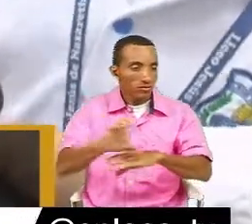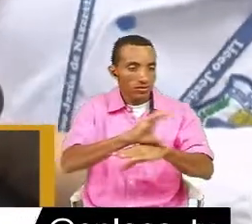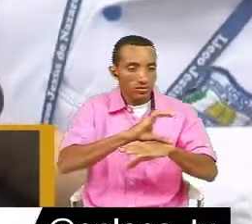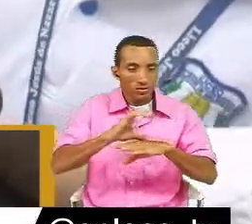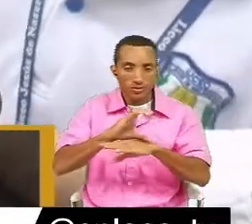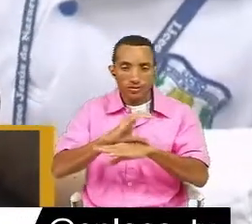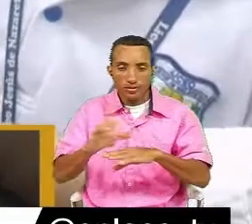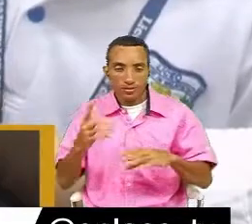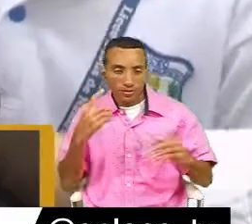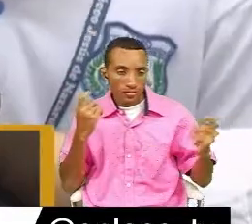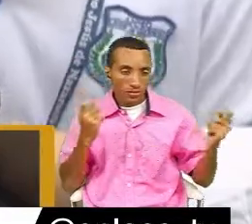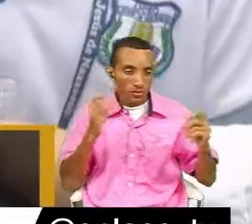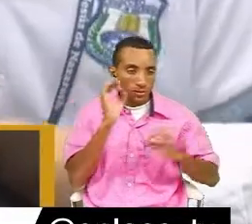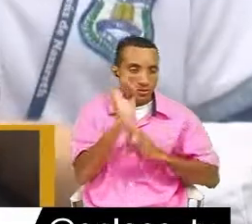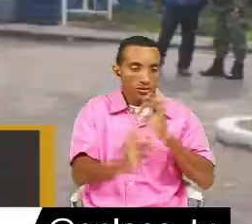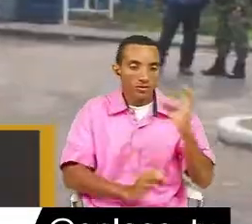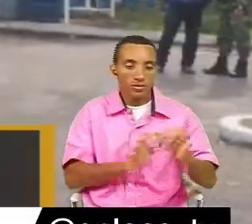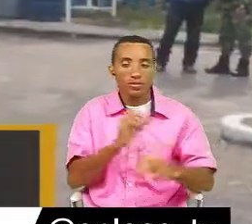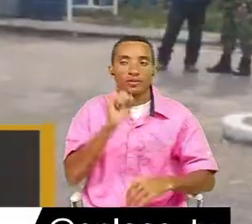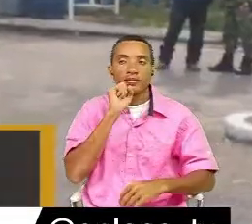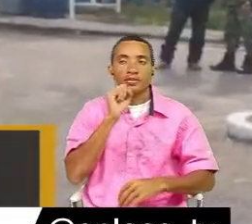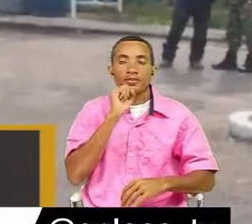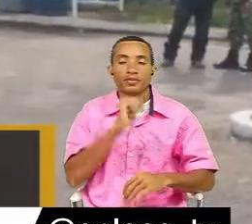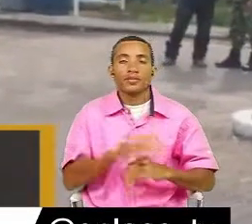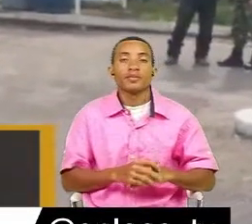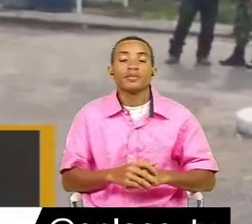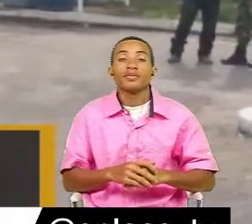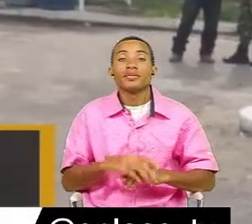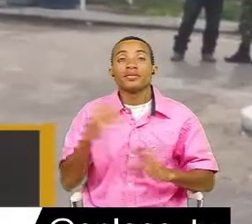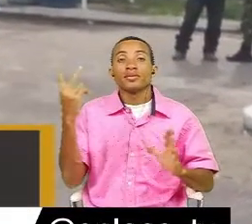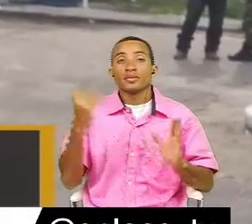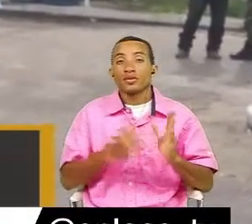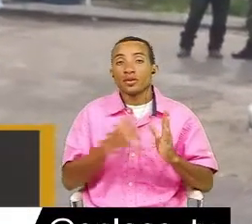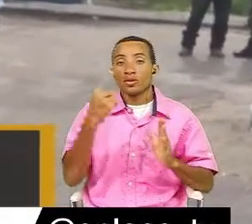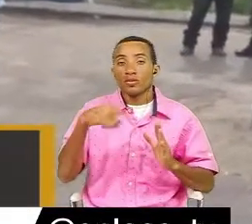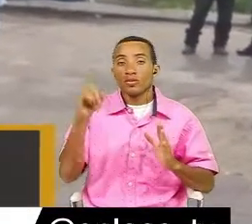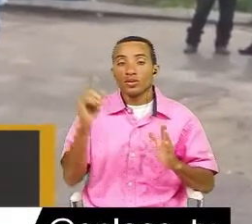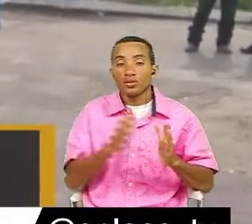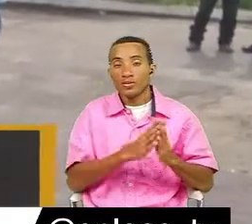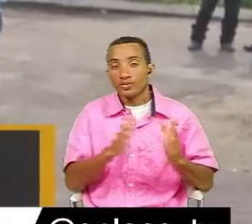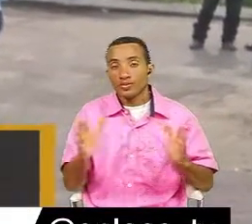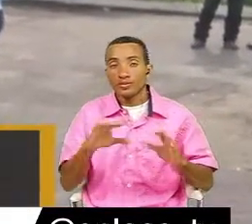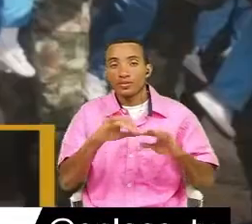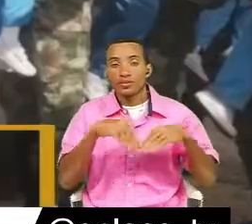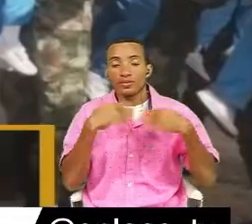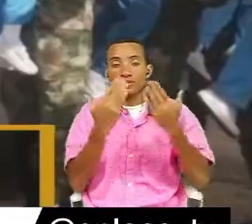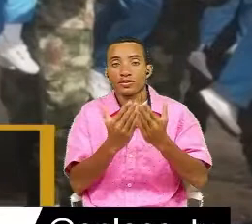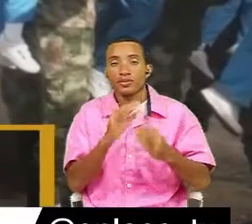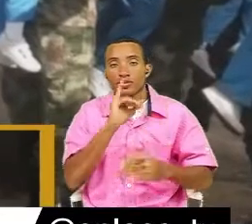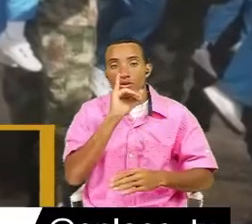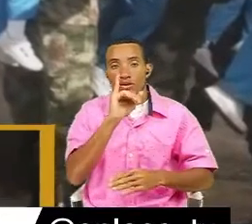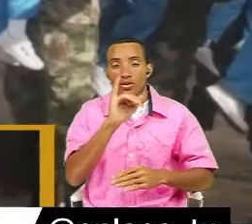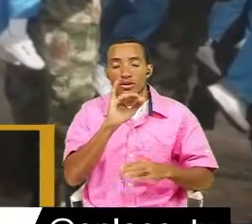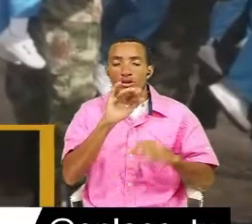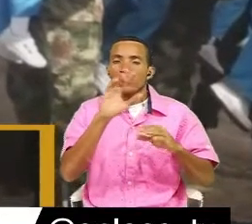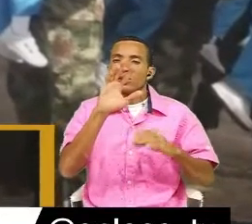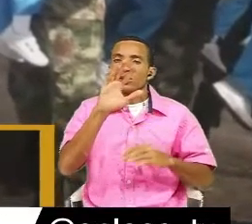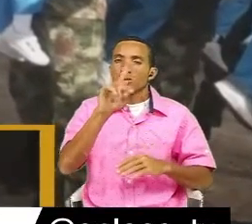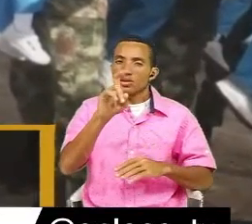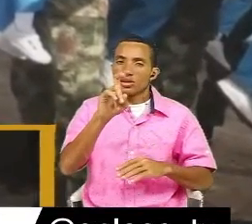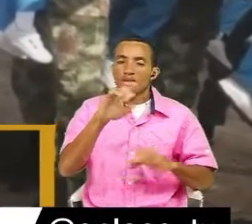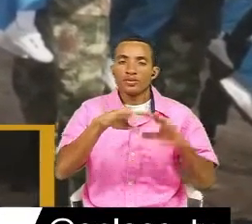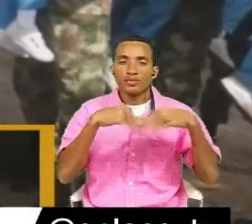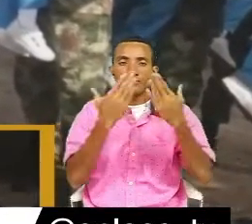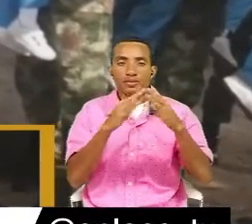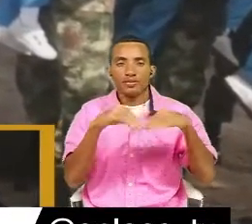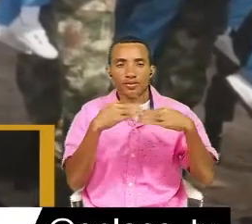y que cuidan nuestra Barranca Bermeja. En lo corrido del 2016, 6 colegios han llegado a Salvagra, donde se busca crear sentido de pertenencia